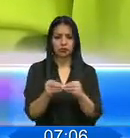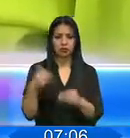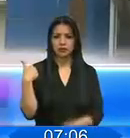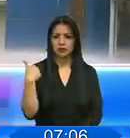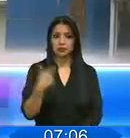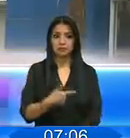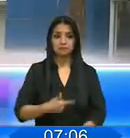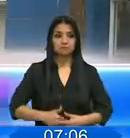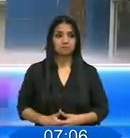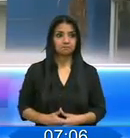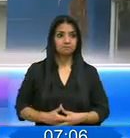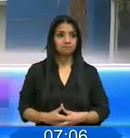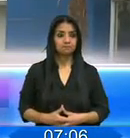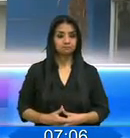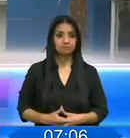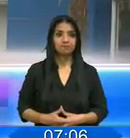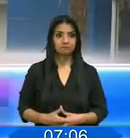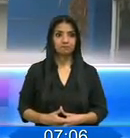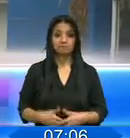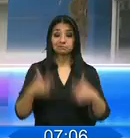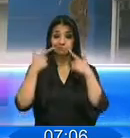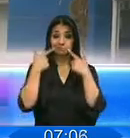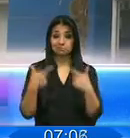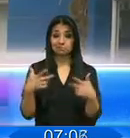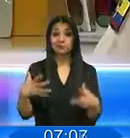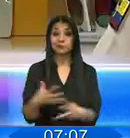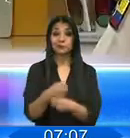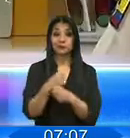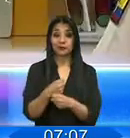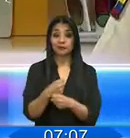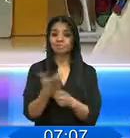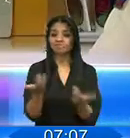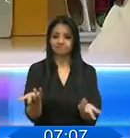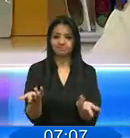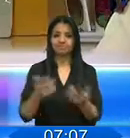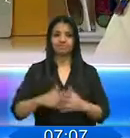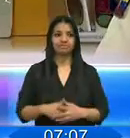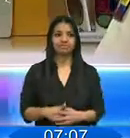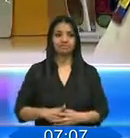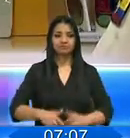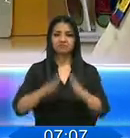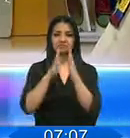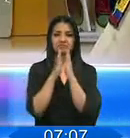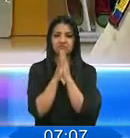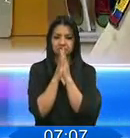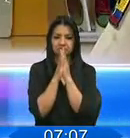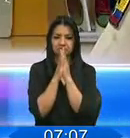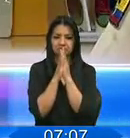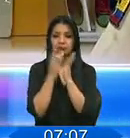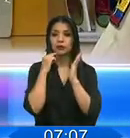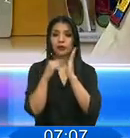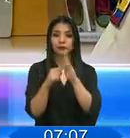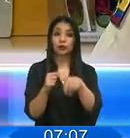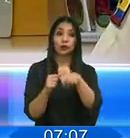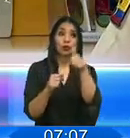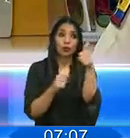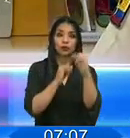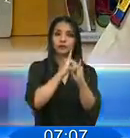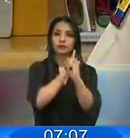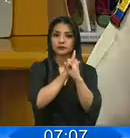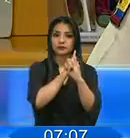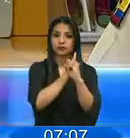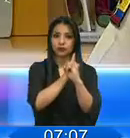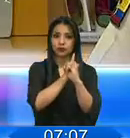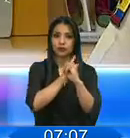labor en este caso velar por la seguridad ciudadana haremos un llamado si existen otras personas otras instituciones que investiguen